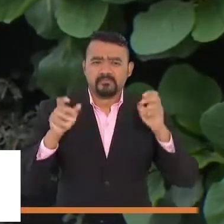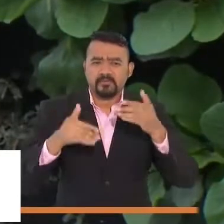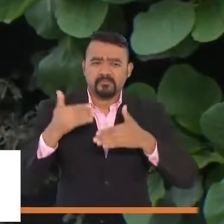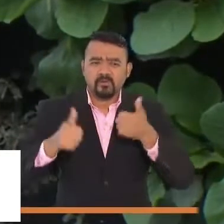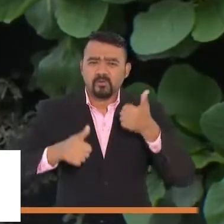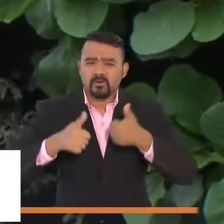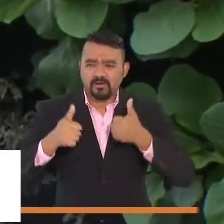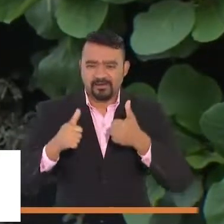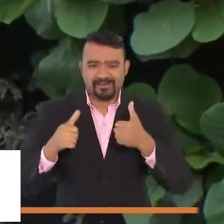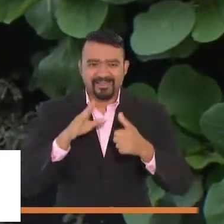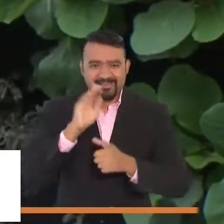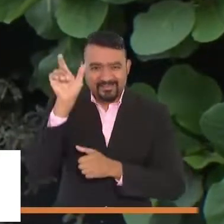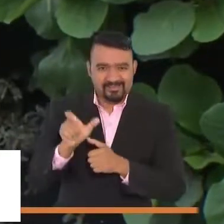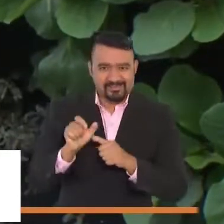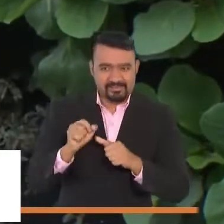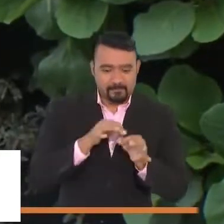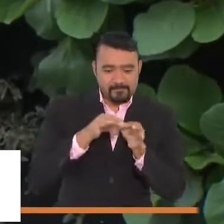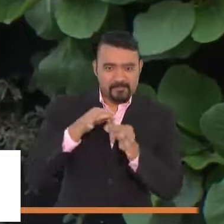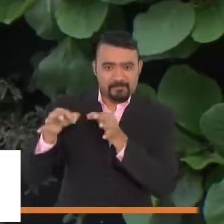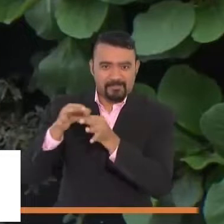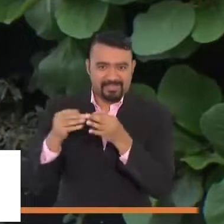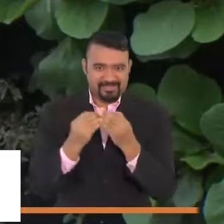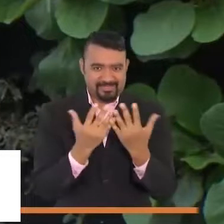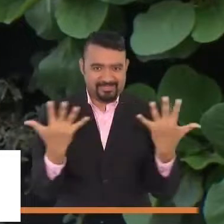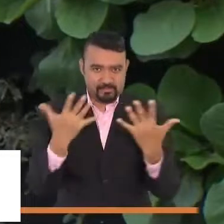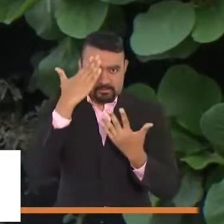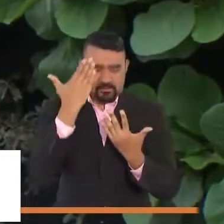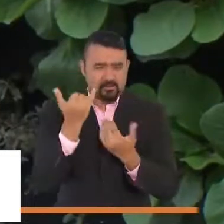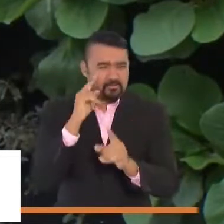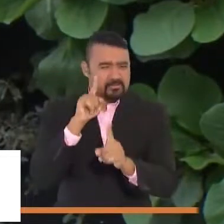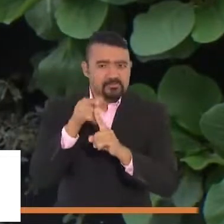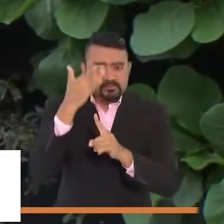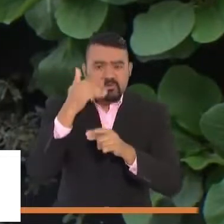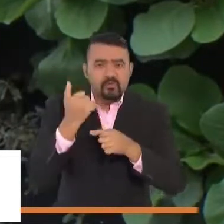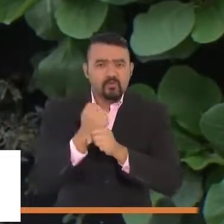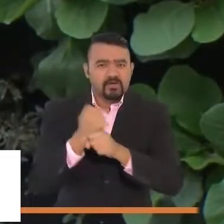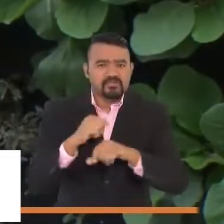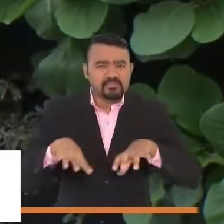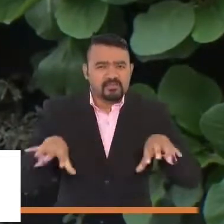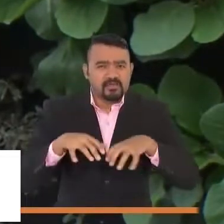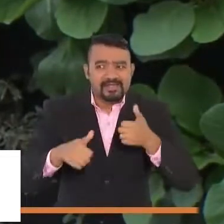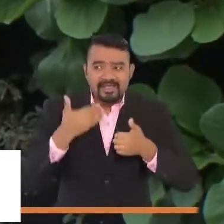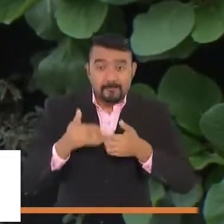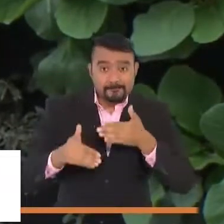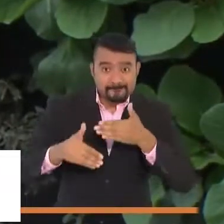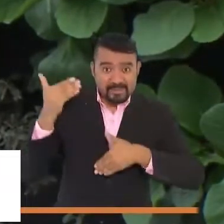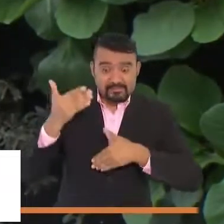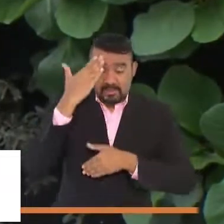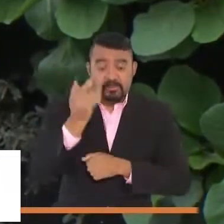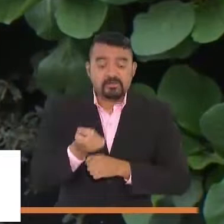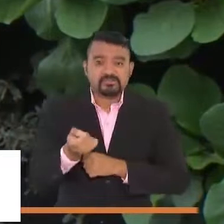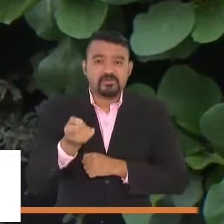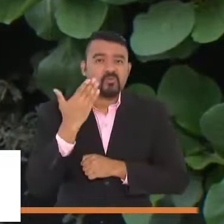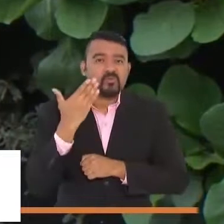el director del área metropolitana del Valle de Aburrá, con todo lo que ha sido y lo que será la entrega y la inauguración el